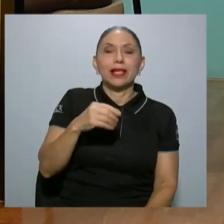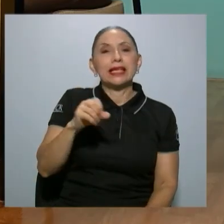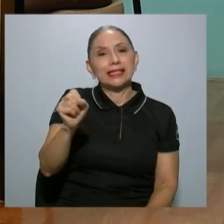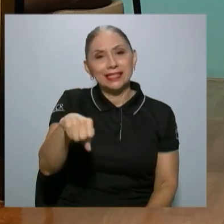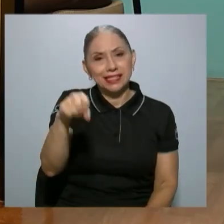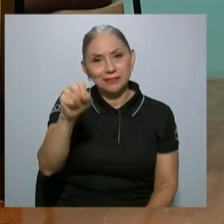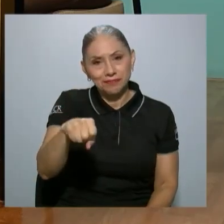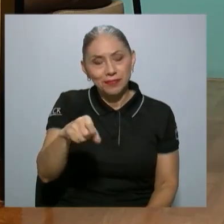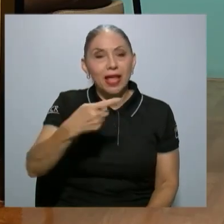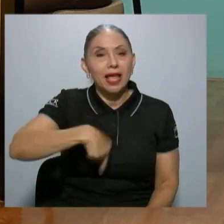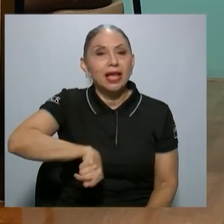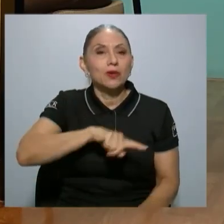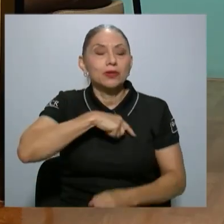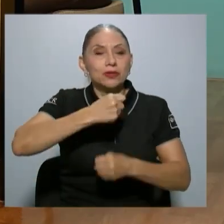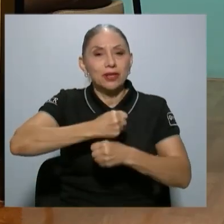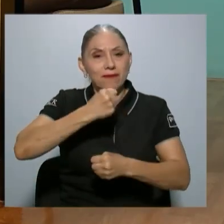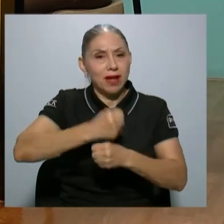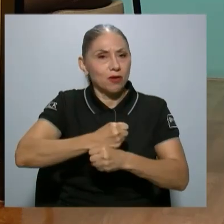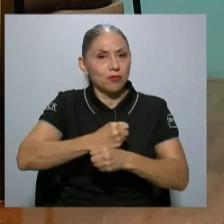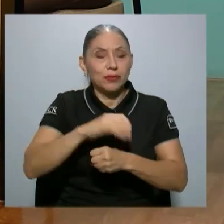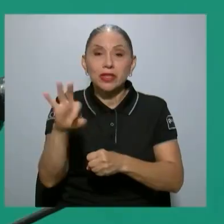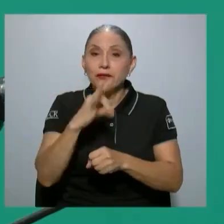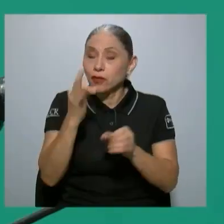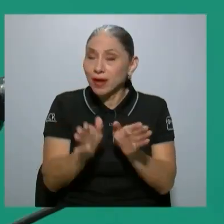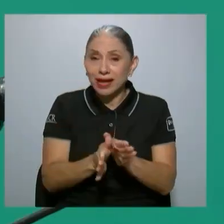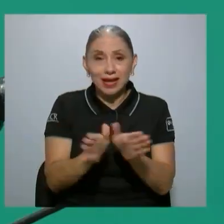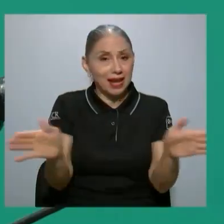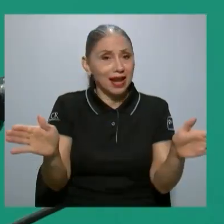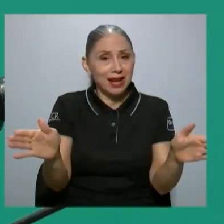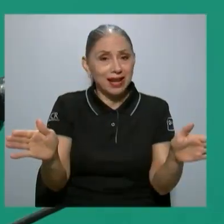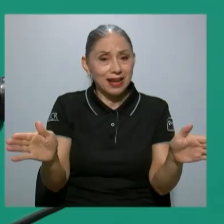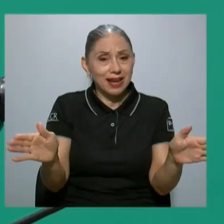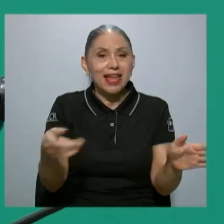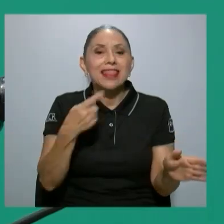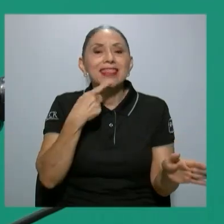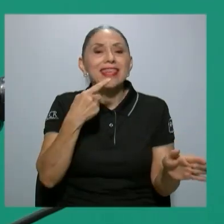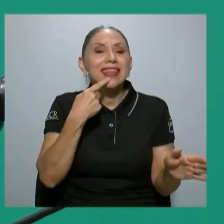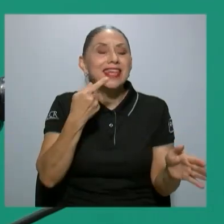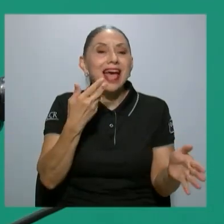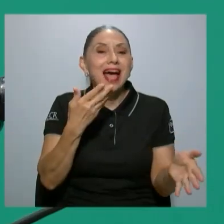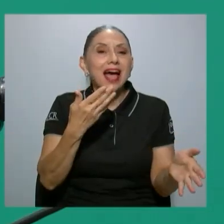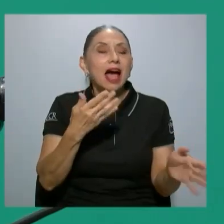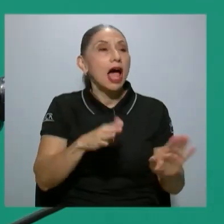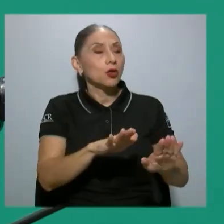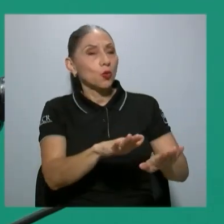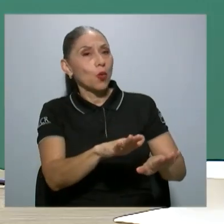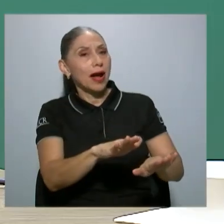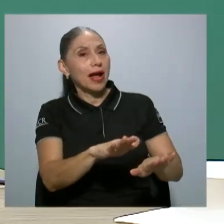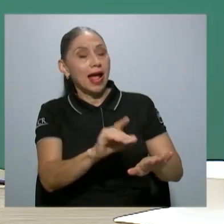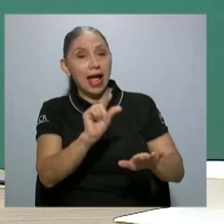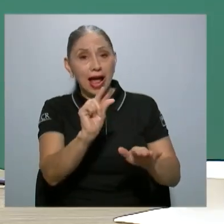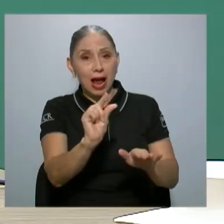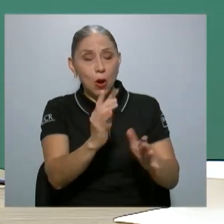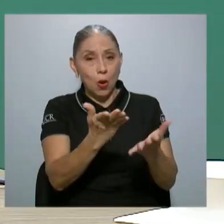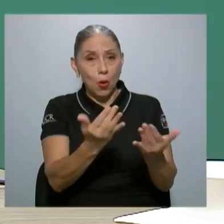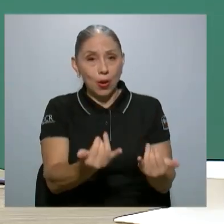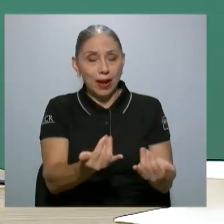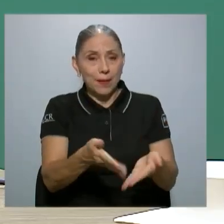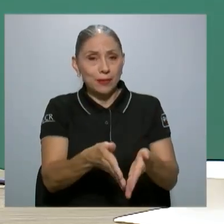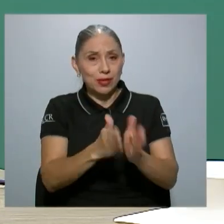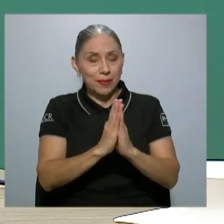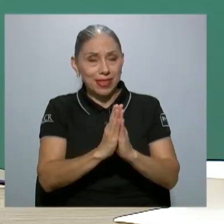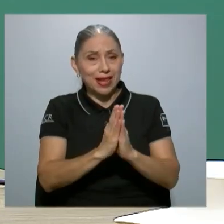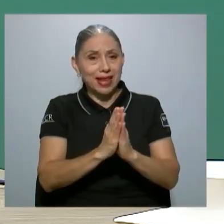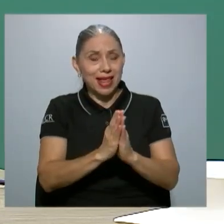en nuestro trabajo, en general diría... don Juan, vamos a pedirle